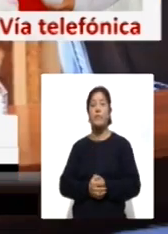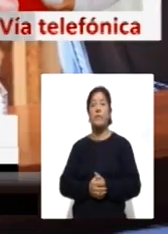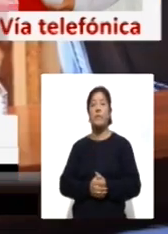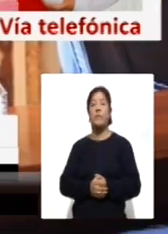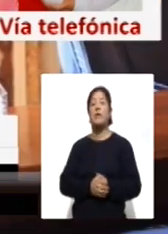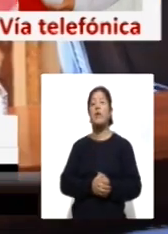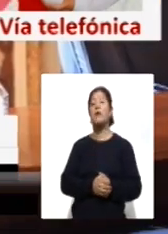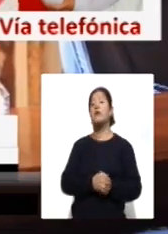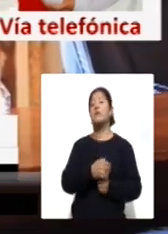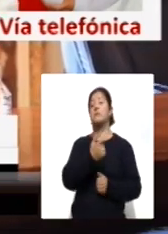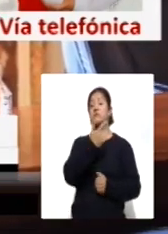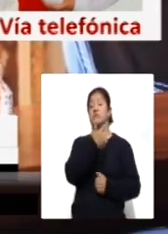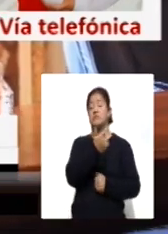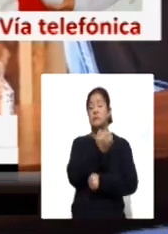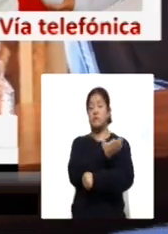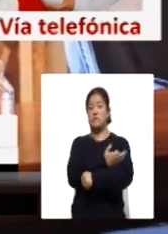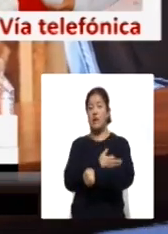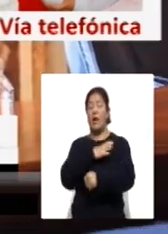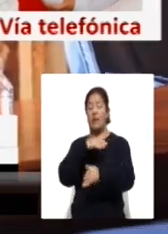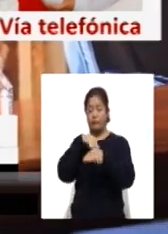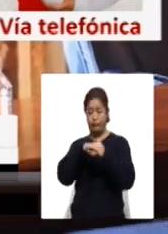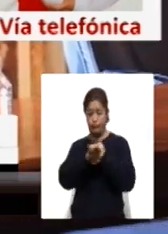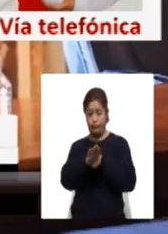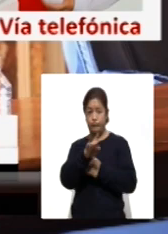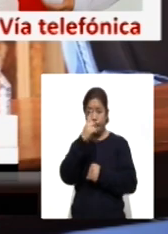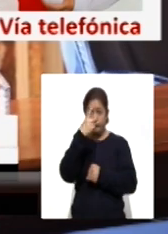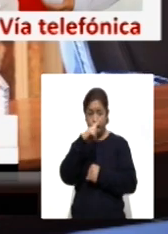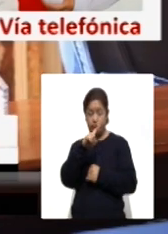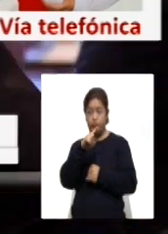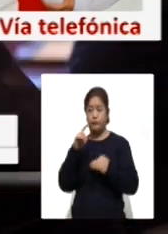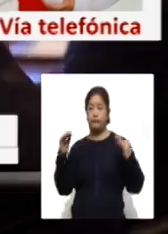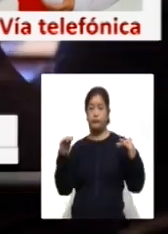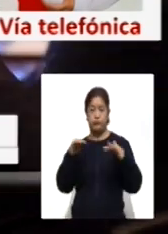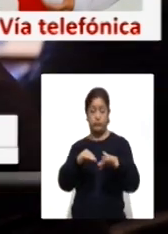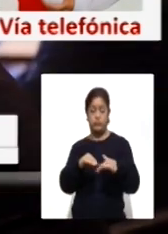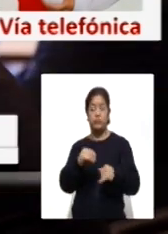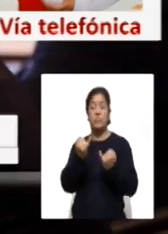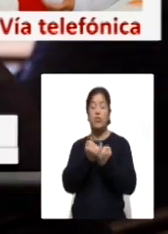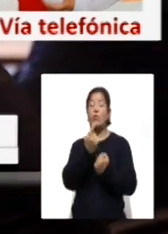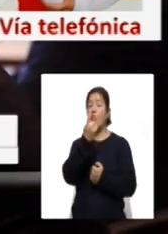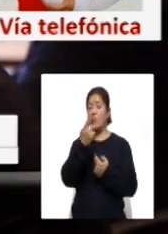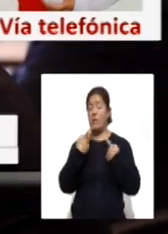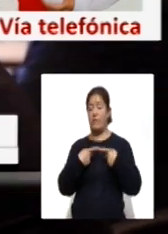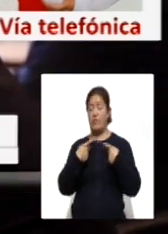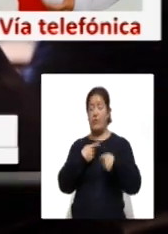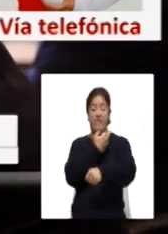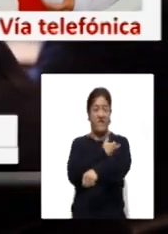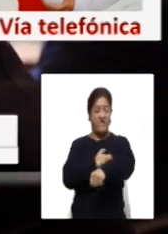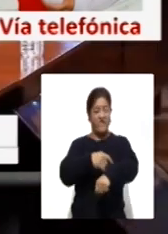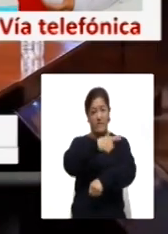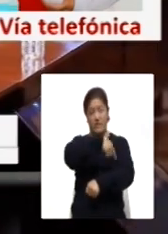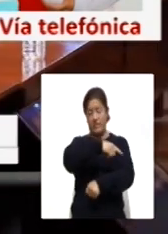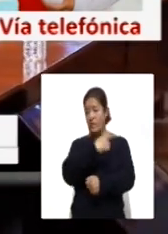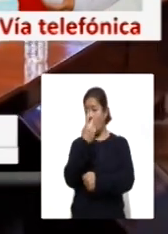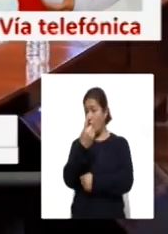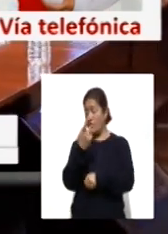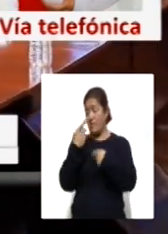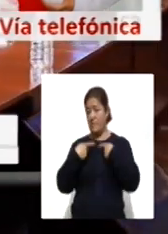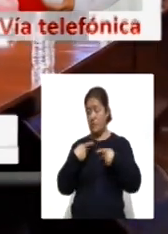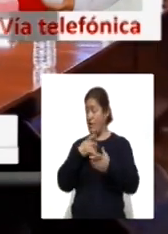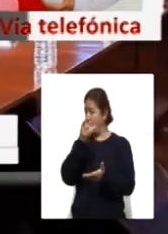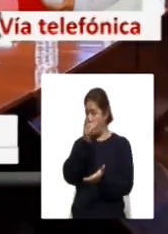horas solamente se permitirá el acceso para llevar. Además, solo se autoriza el acceso de una persona por familia a unidades de comercio